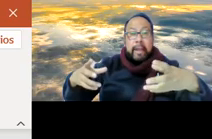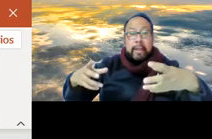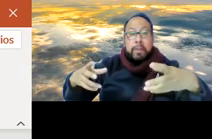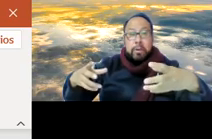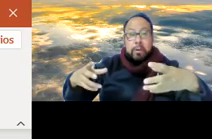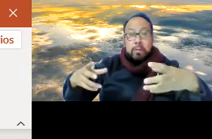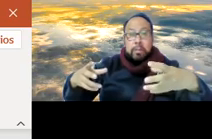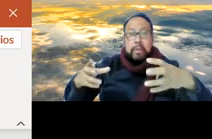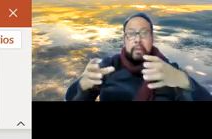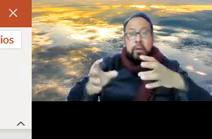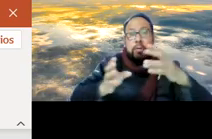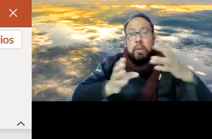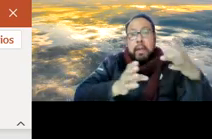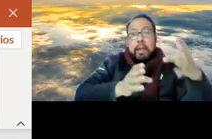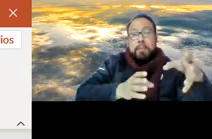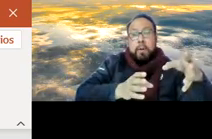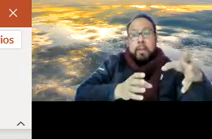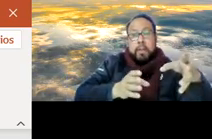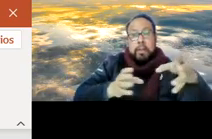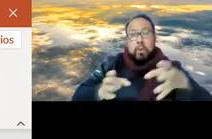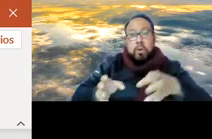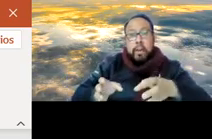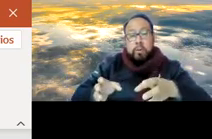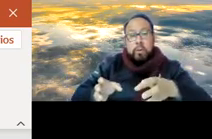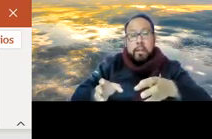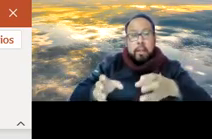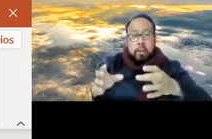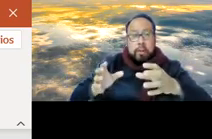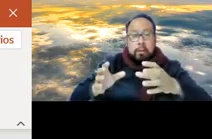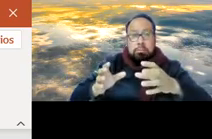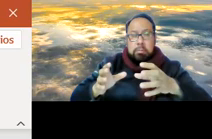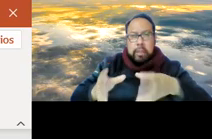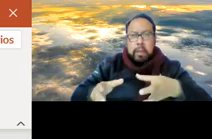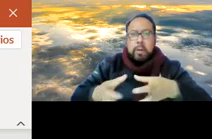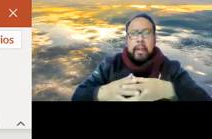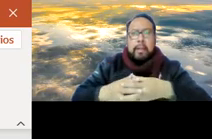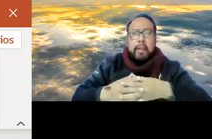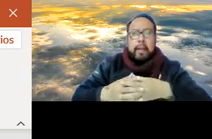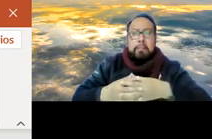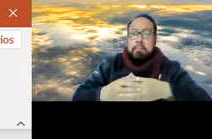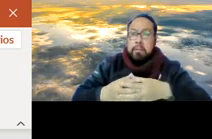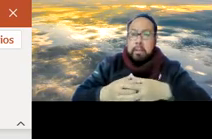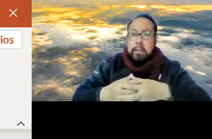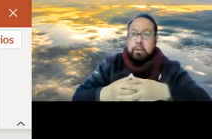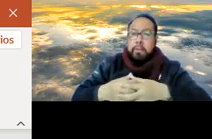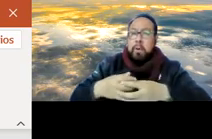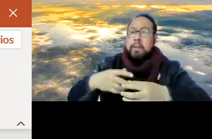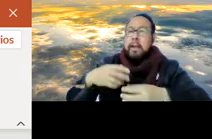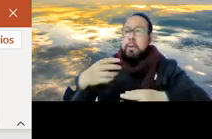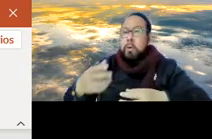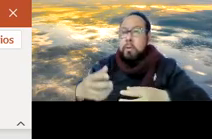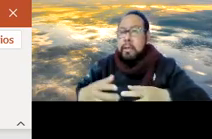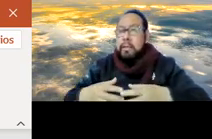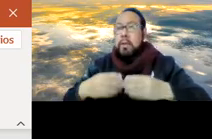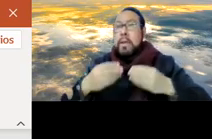ser académicos y ahí los exponen en estos congresos. Entonces, tienen una calidad, sí, cierto, pero no es